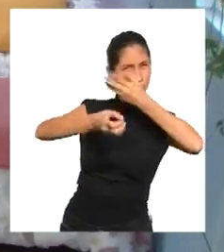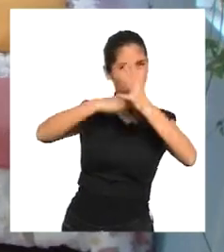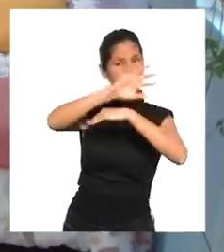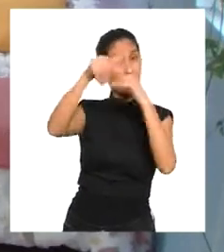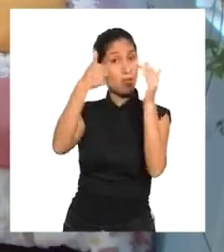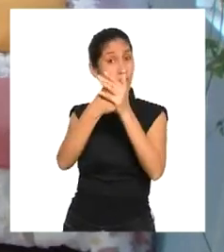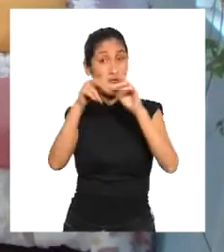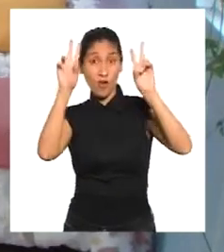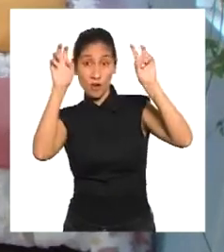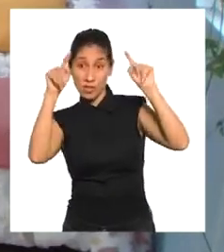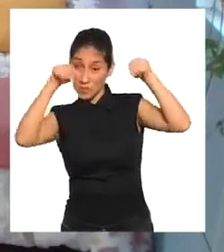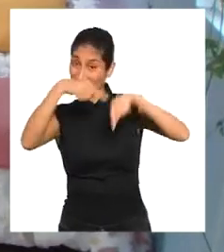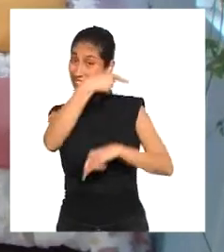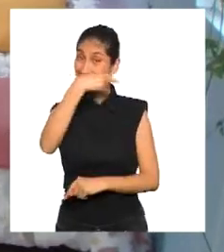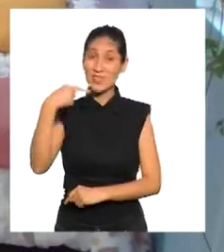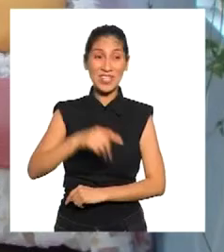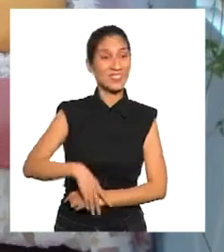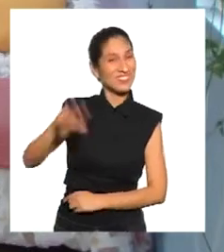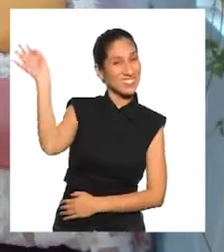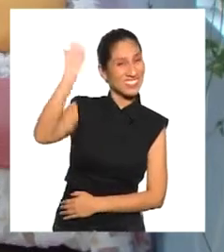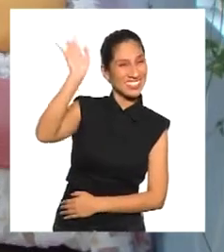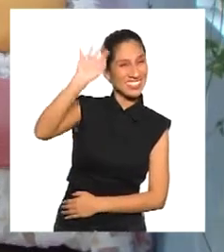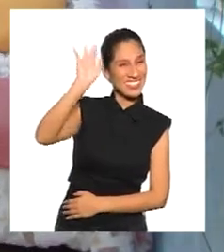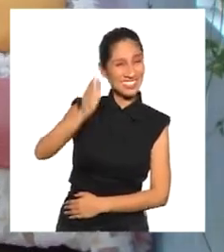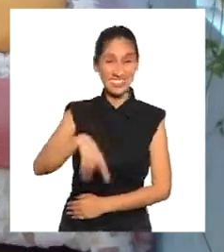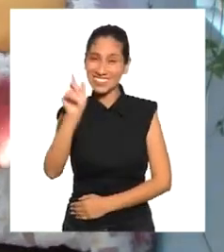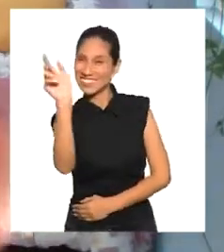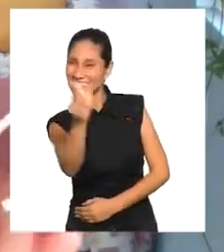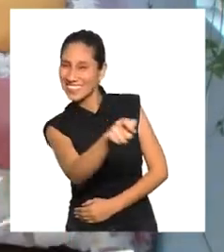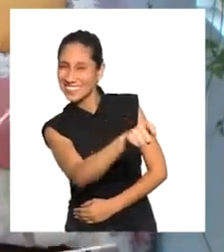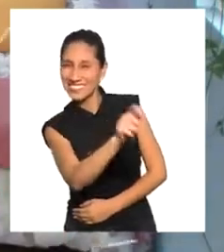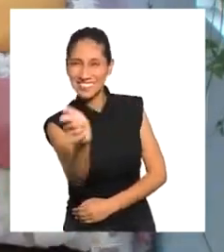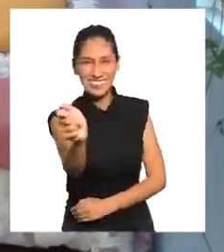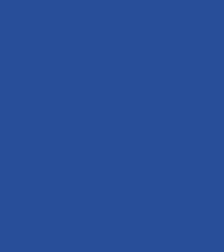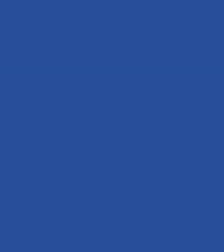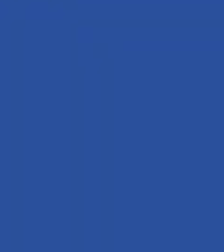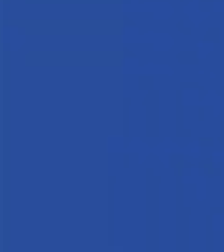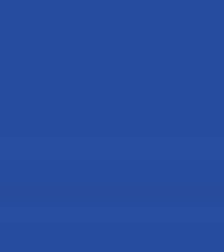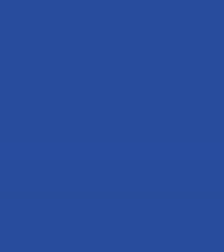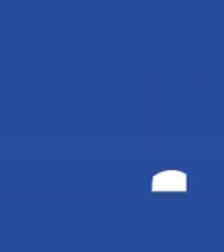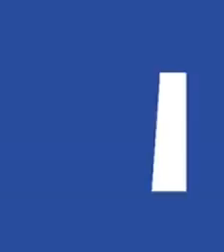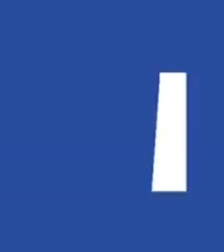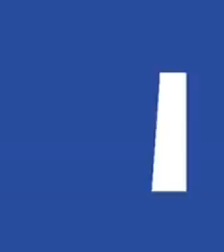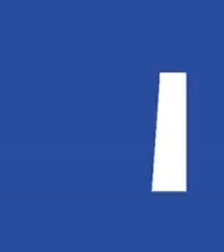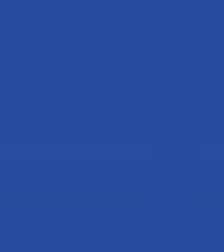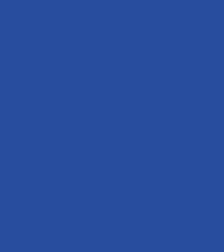los temas de estas semanas. ¡Nos vemos!